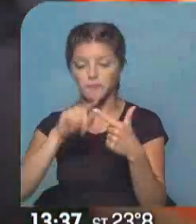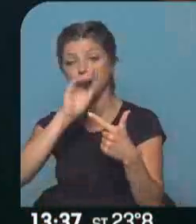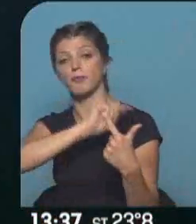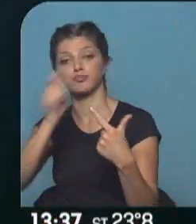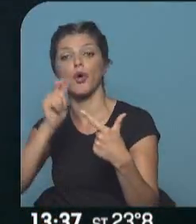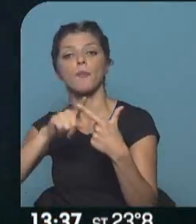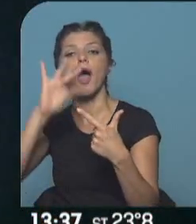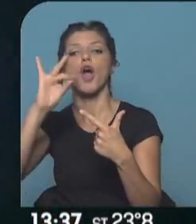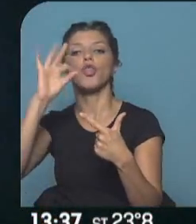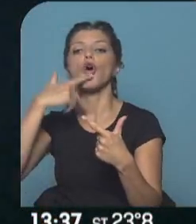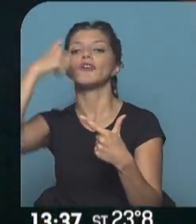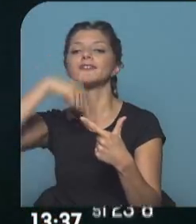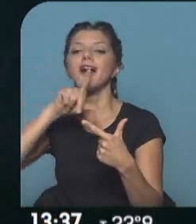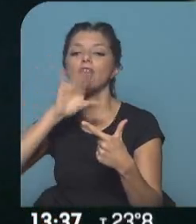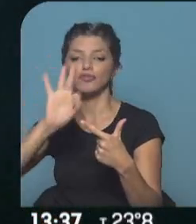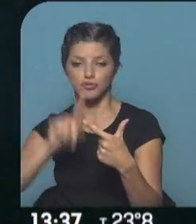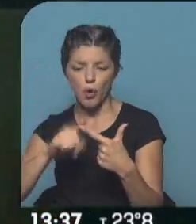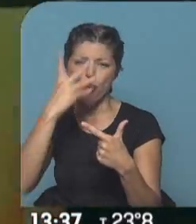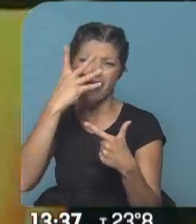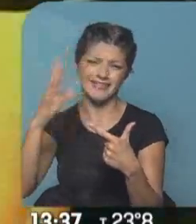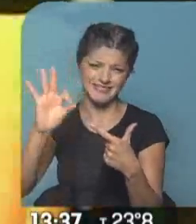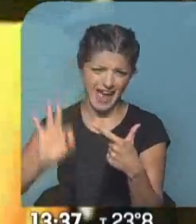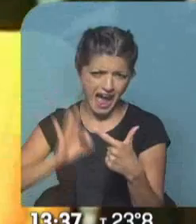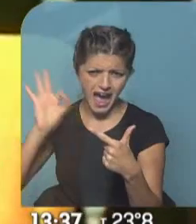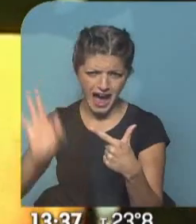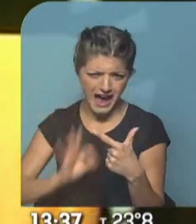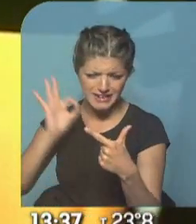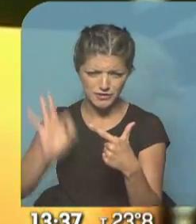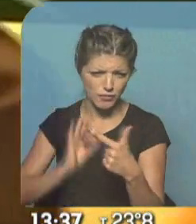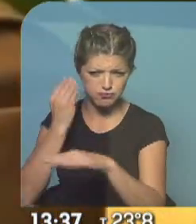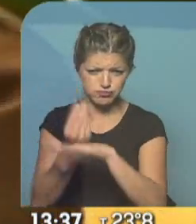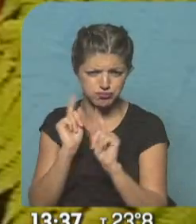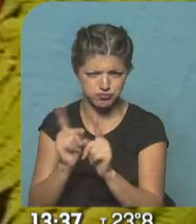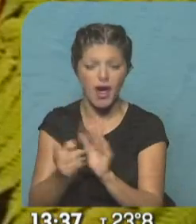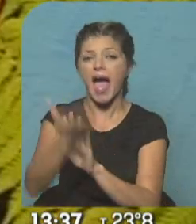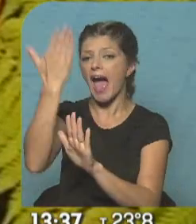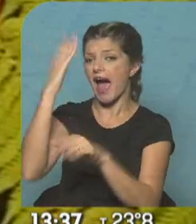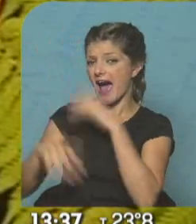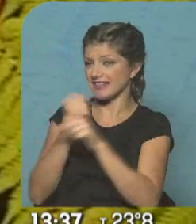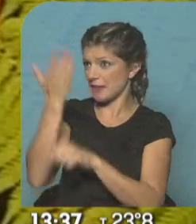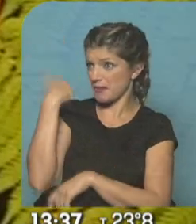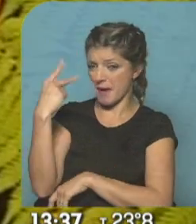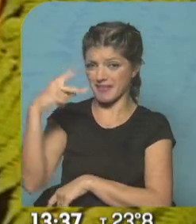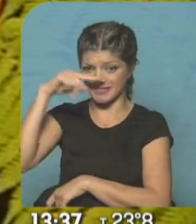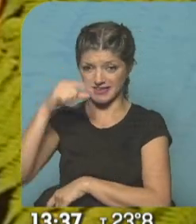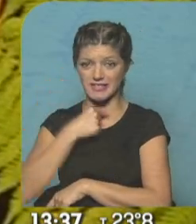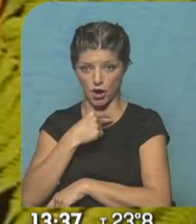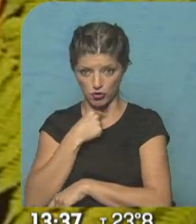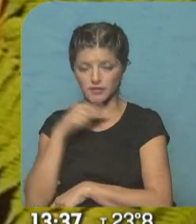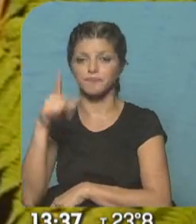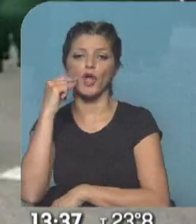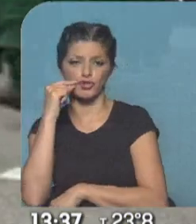Santos, quien lo sucedió y gobernó durante casi 40 años hasta el pasado 27 de agosto. Este veterano de la Guerra Fría